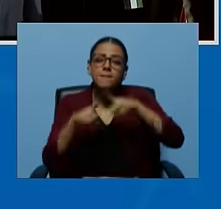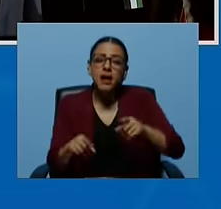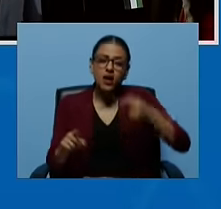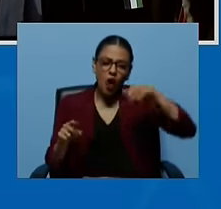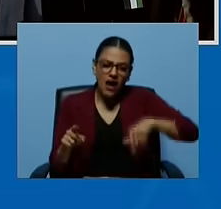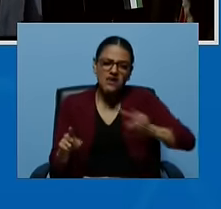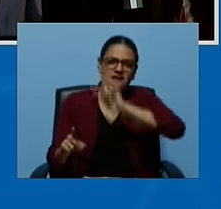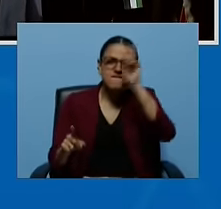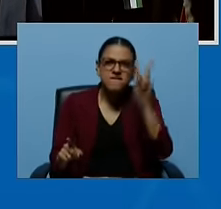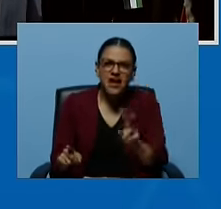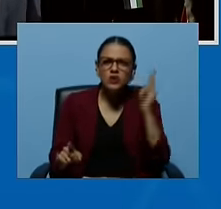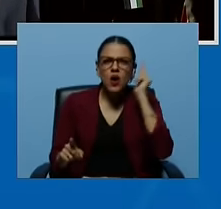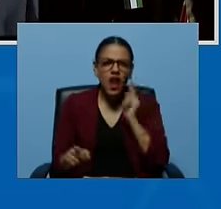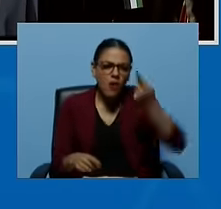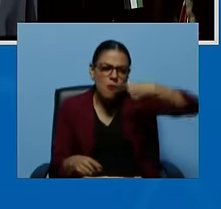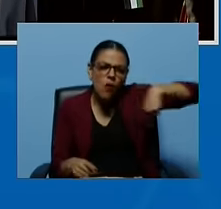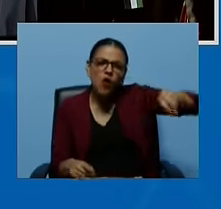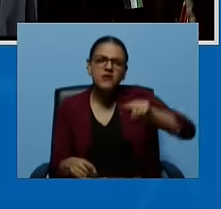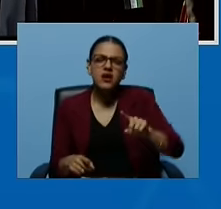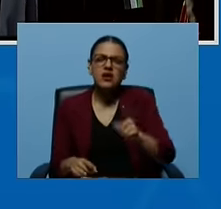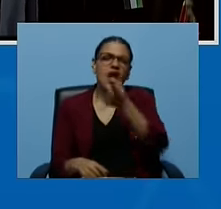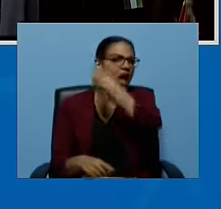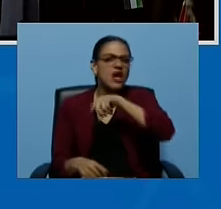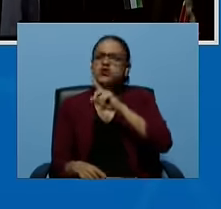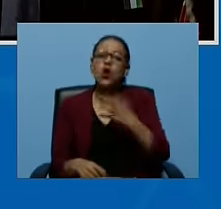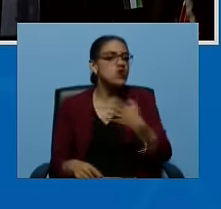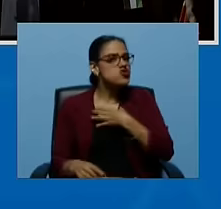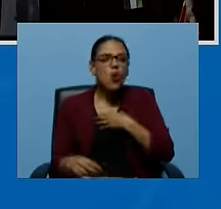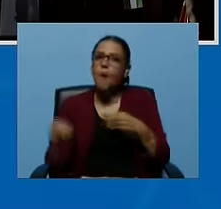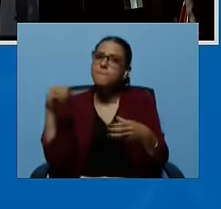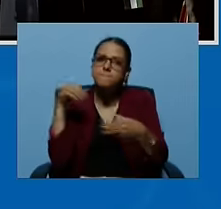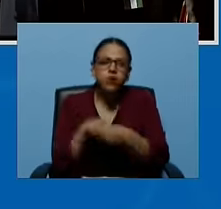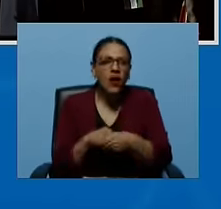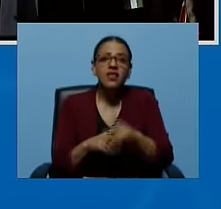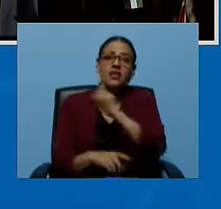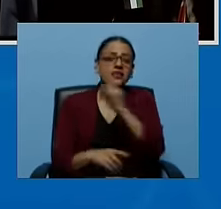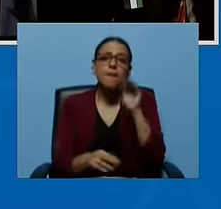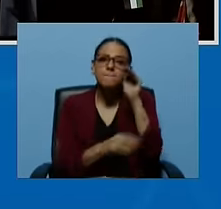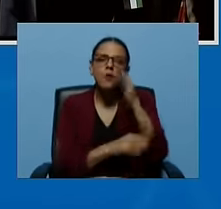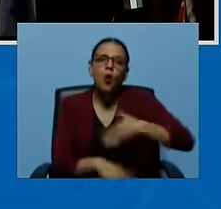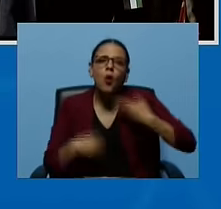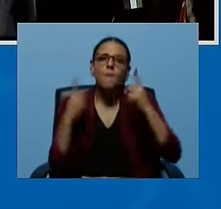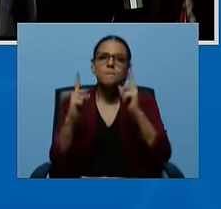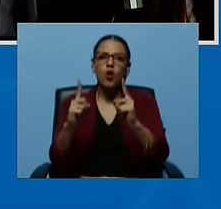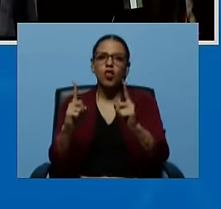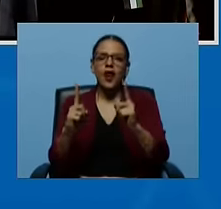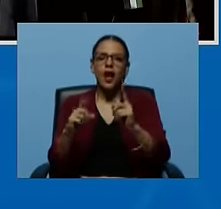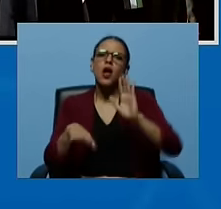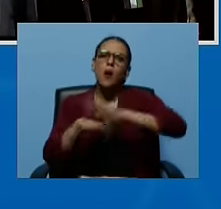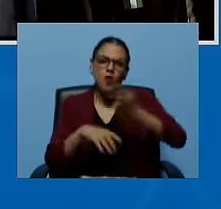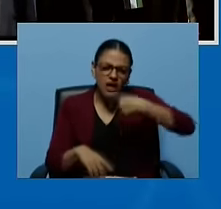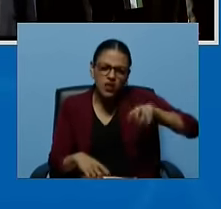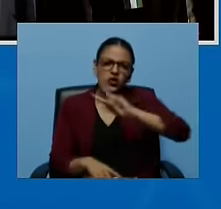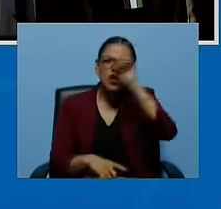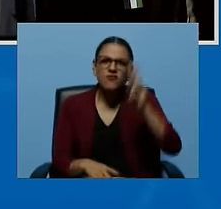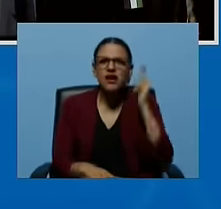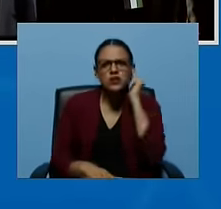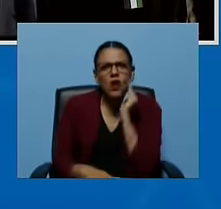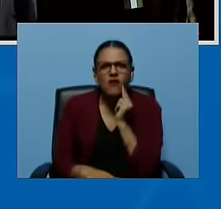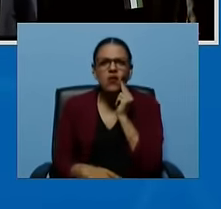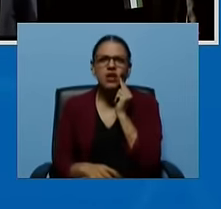Venezuela bolivariana no han podido ni podrán, porque la Venezuela